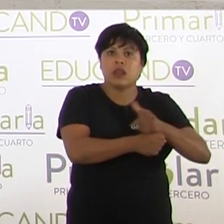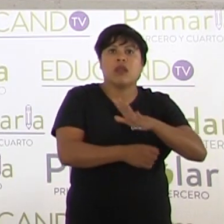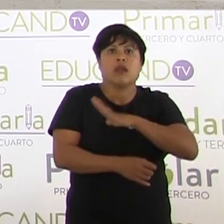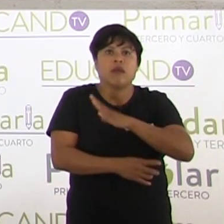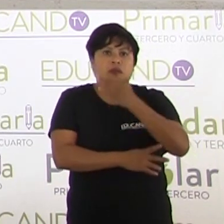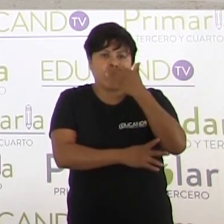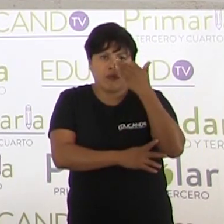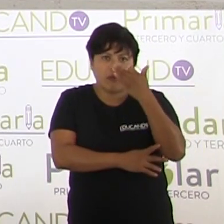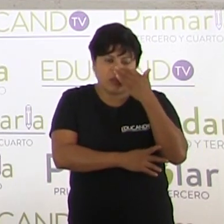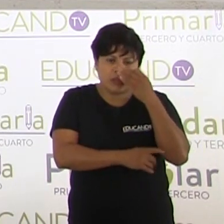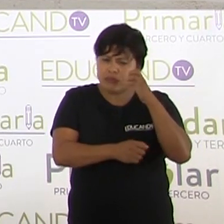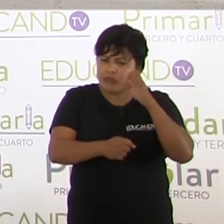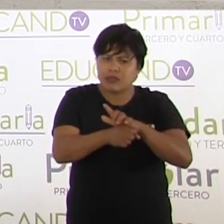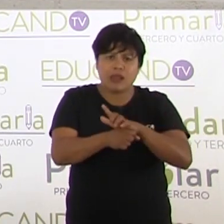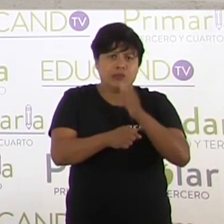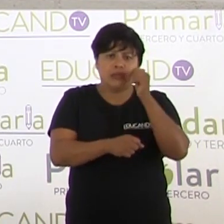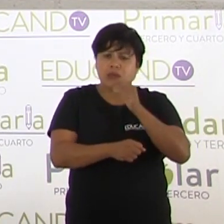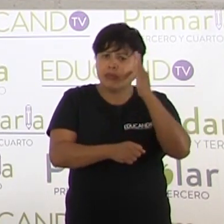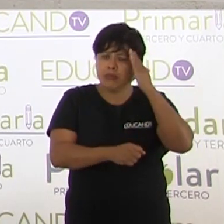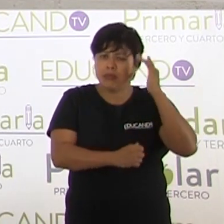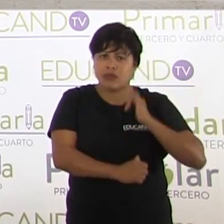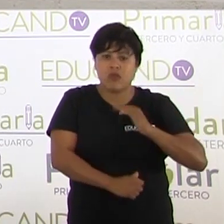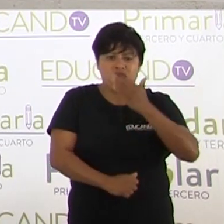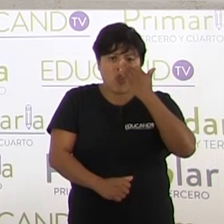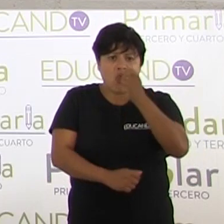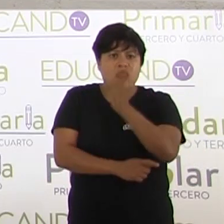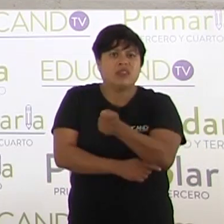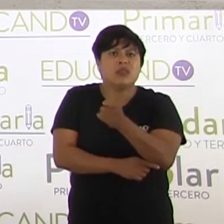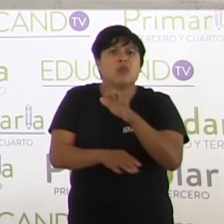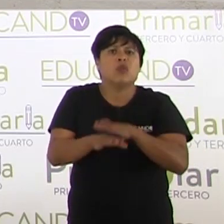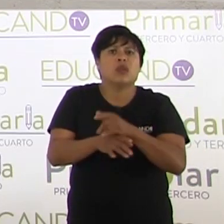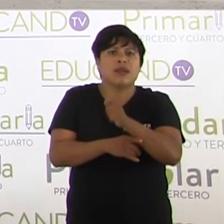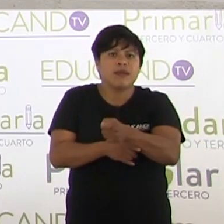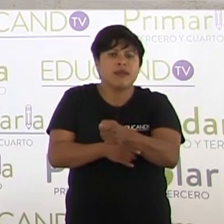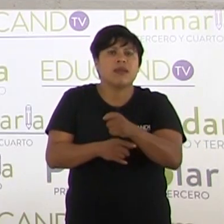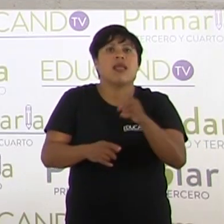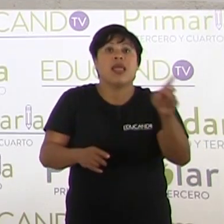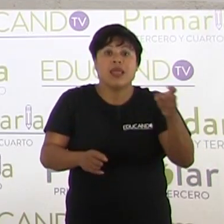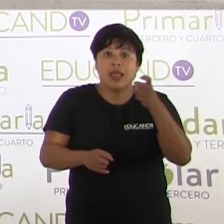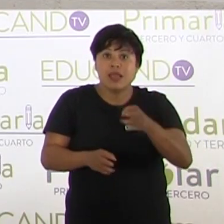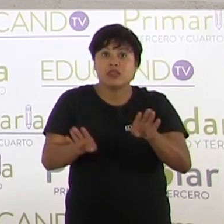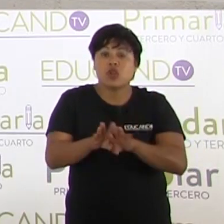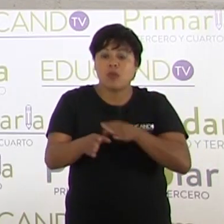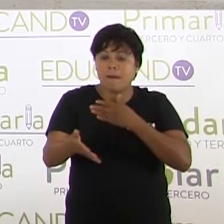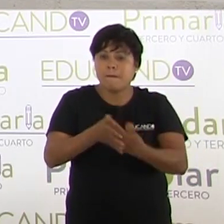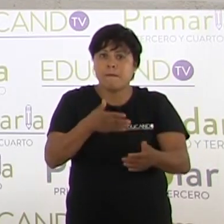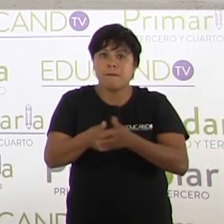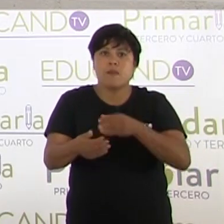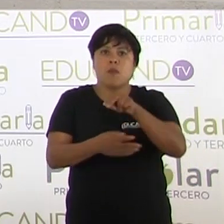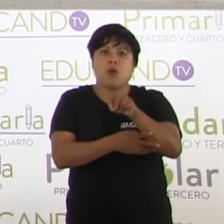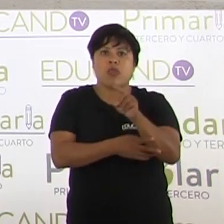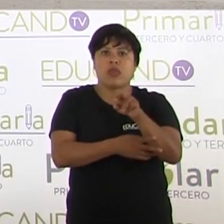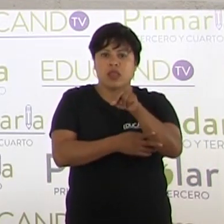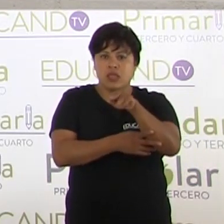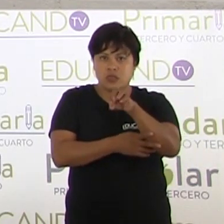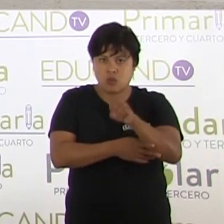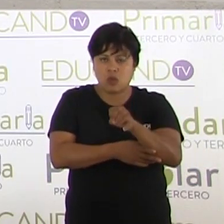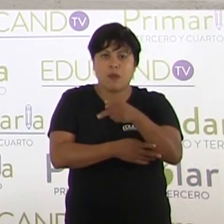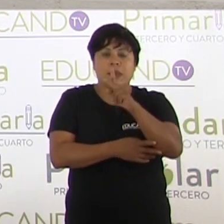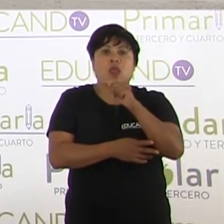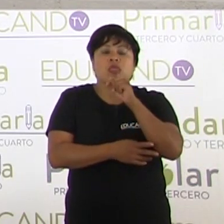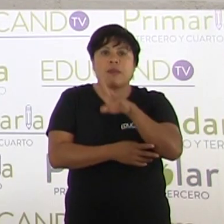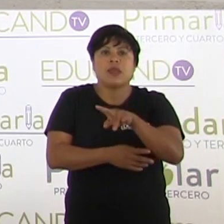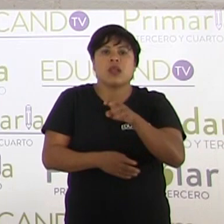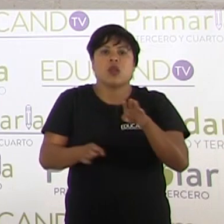flores en específico, pues eso también está muy articulado con el modernismo, pero sobre todo